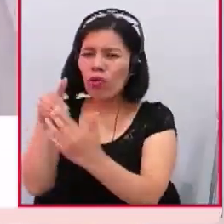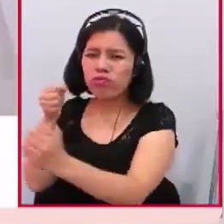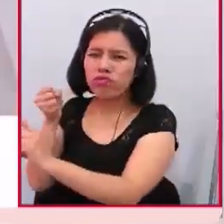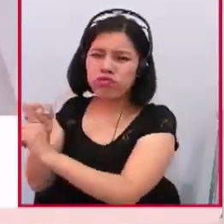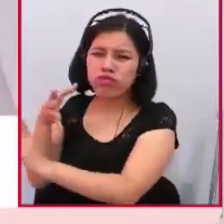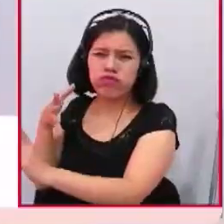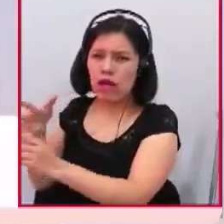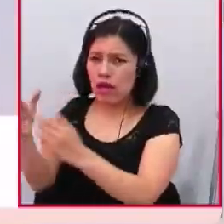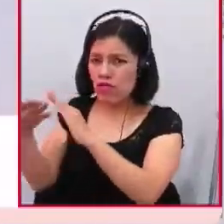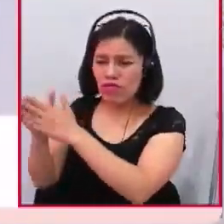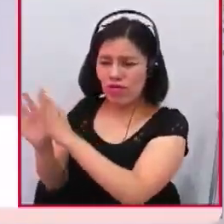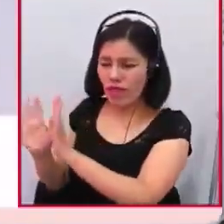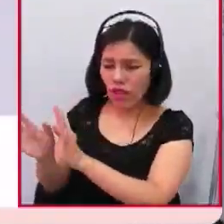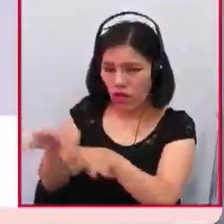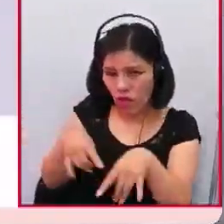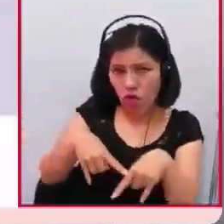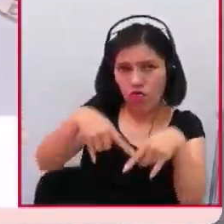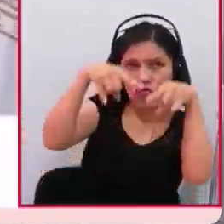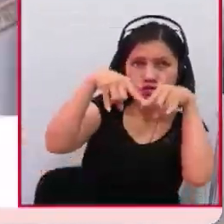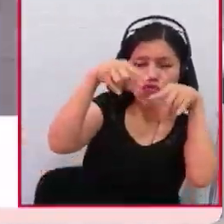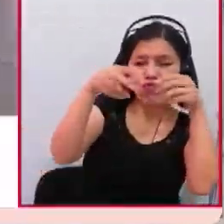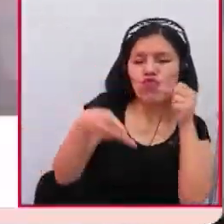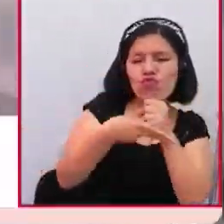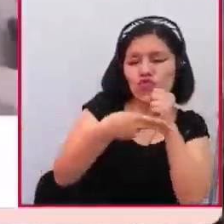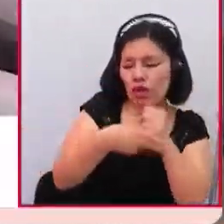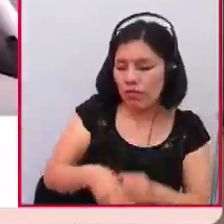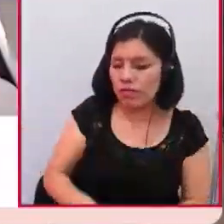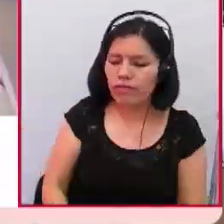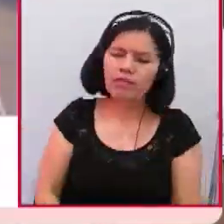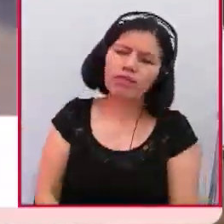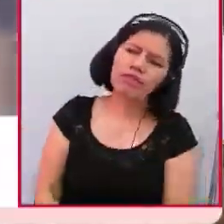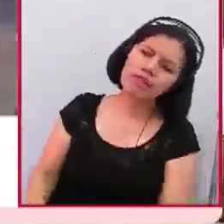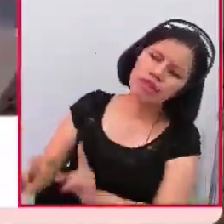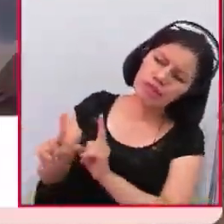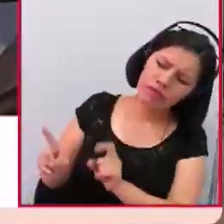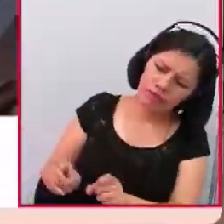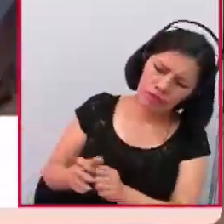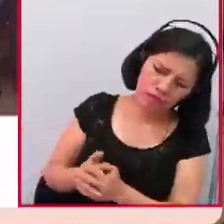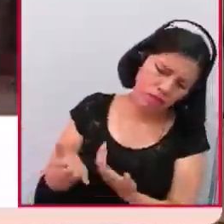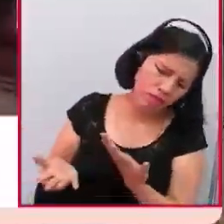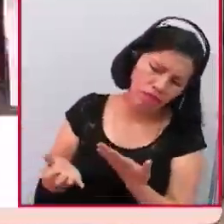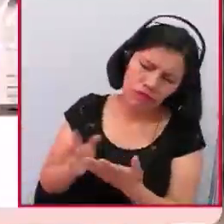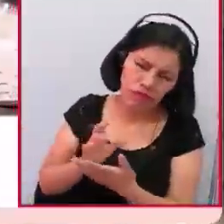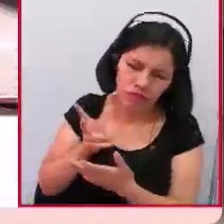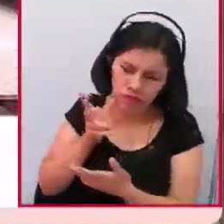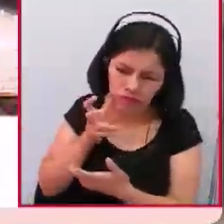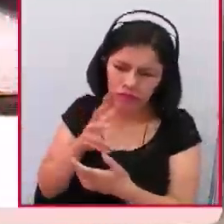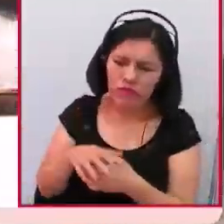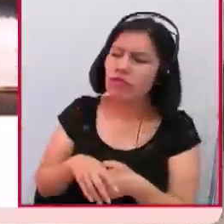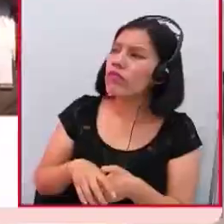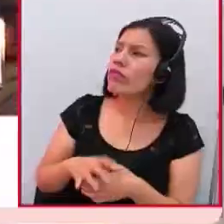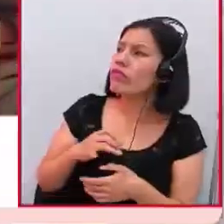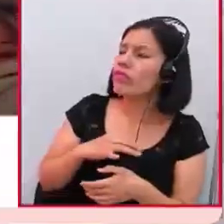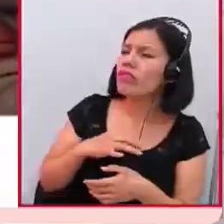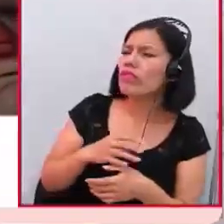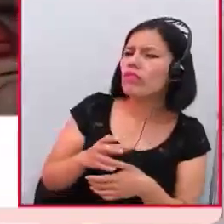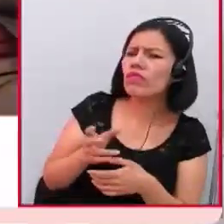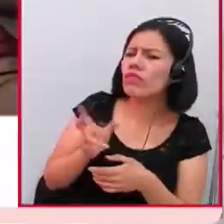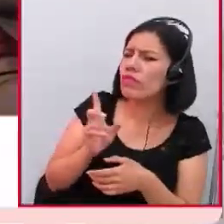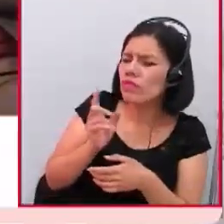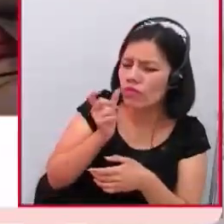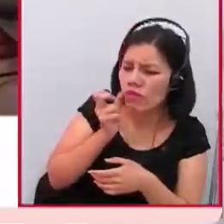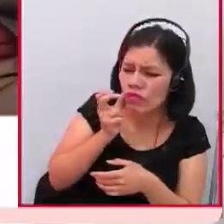Muchas gracias. Y una última preguntita. No escuché, de repente usted lo mencionó, respecto a la escoria que se genera